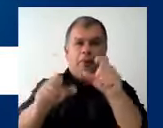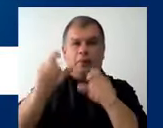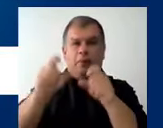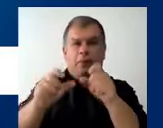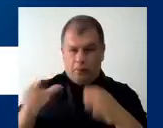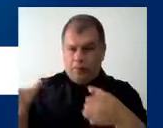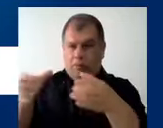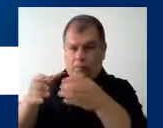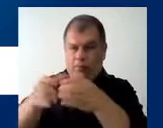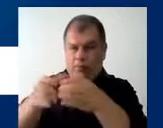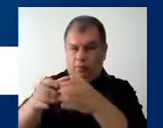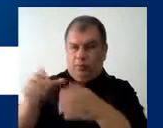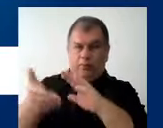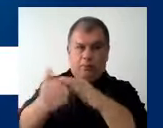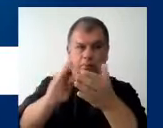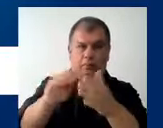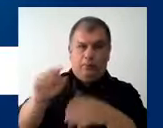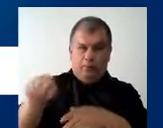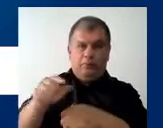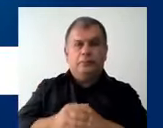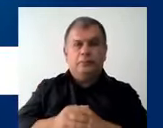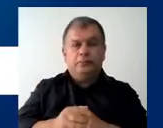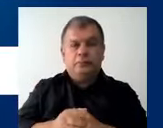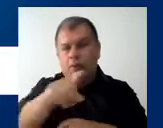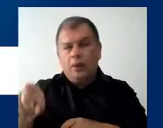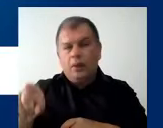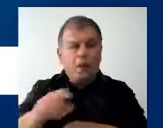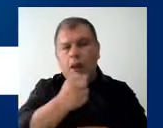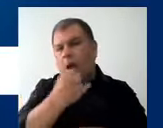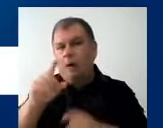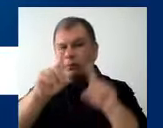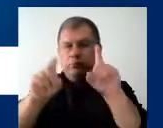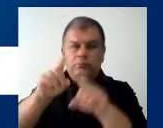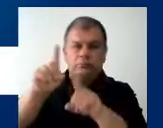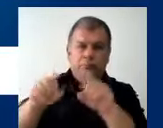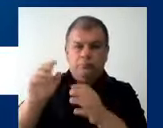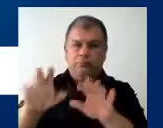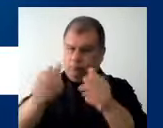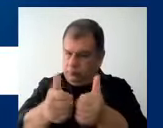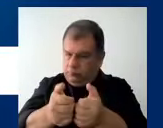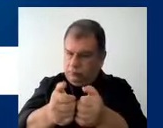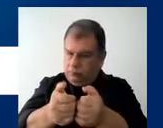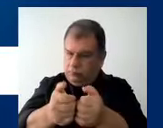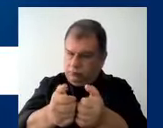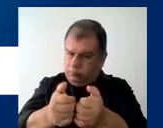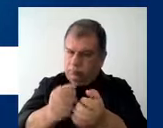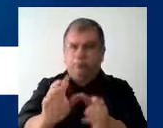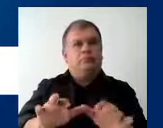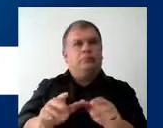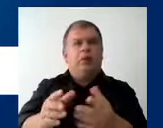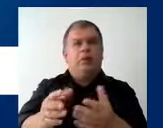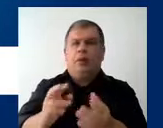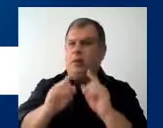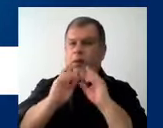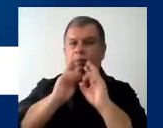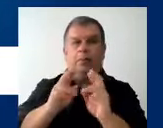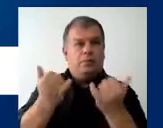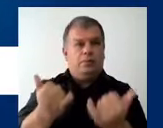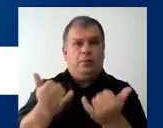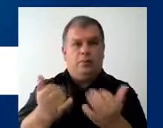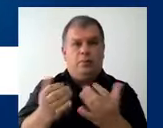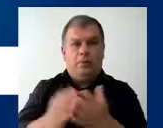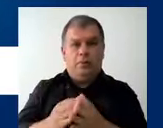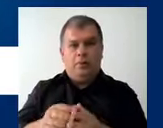de la población. Si tienen alguna consulta, pueden dejarnos sus comentarios que las responderemos en vivo.